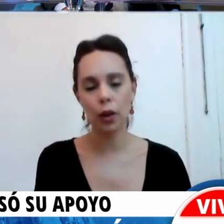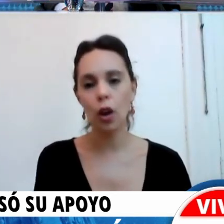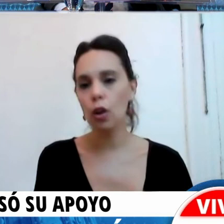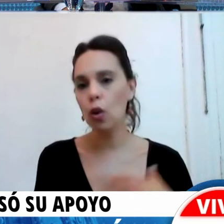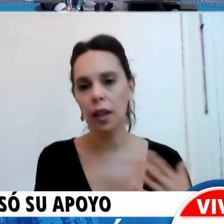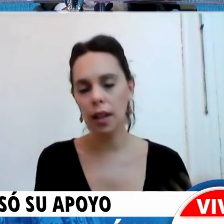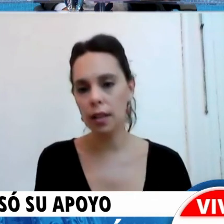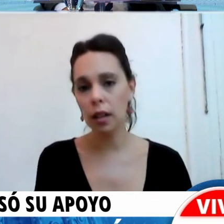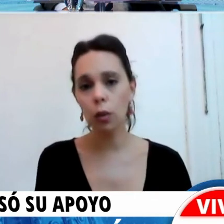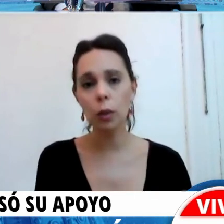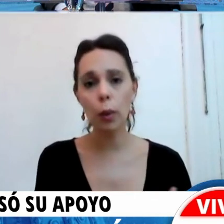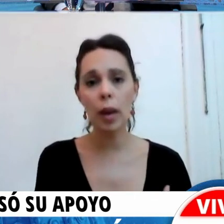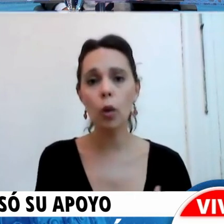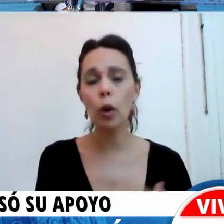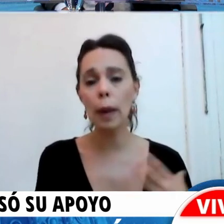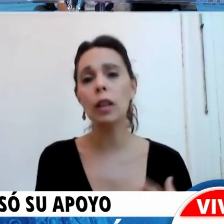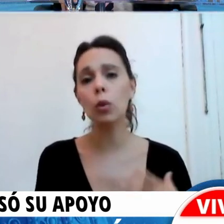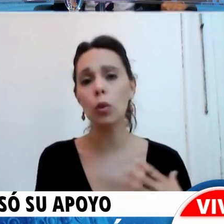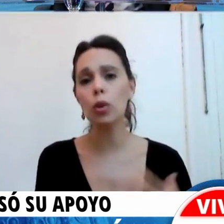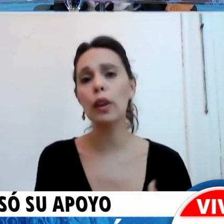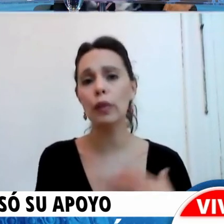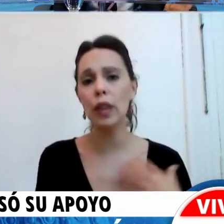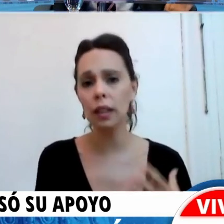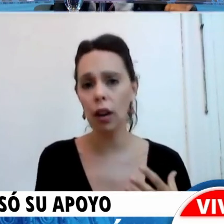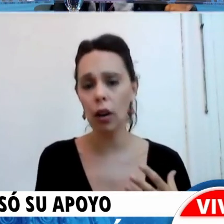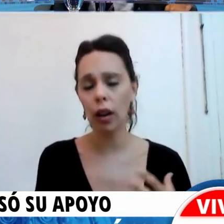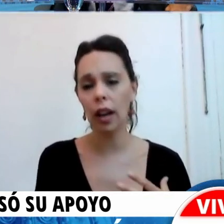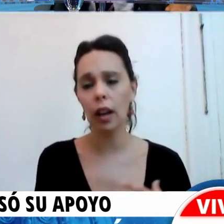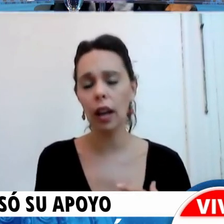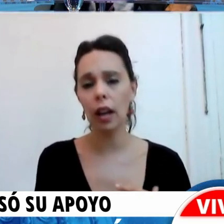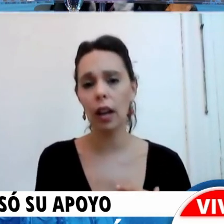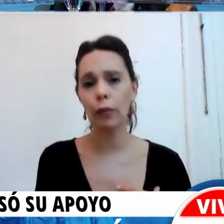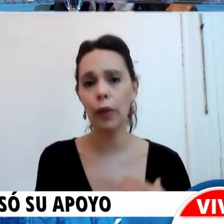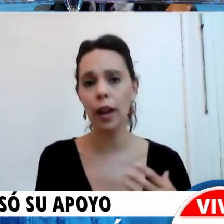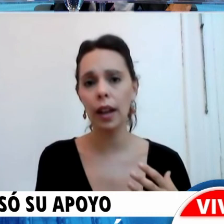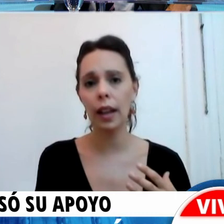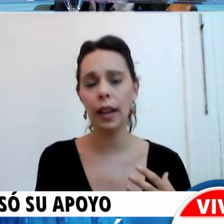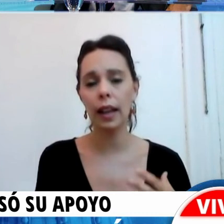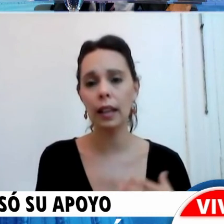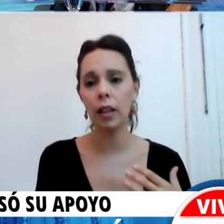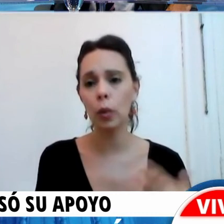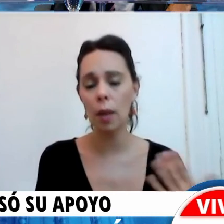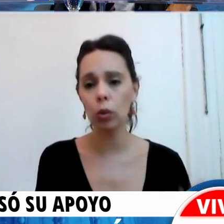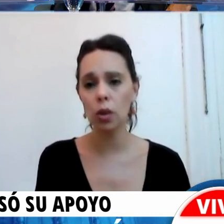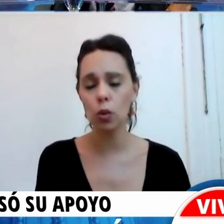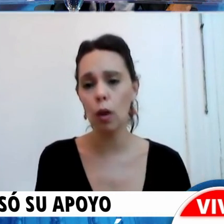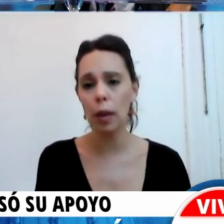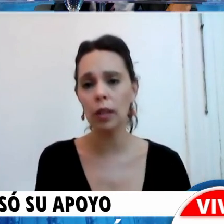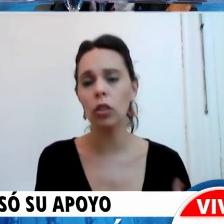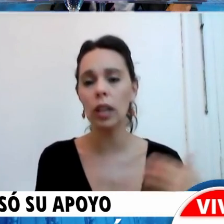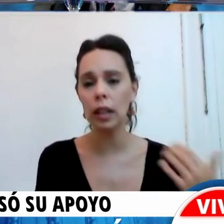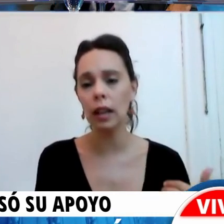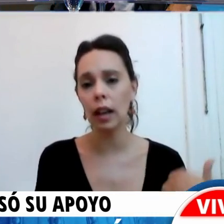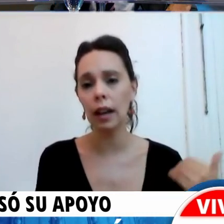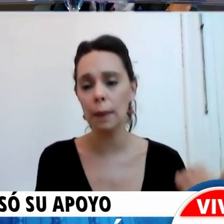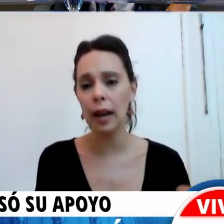plantean que, bueno, no hay que hacer ningún tipo de mea culpa, incluso defienden lo que fue el endeudamiento en su